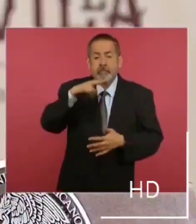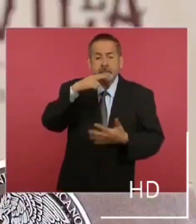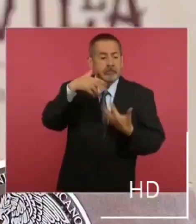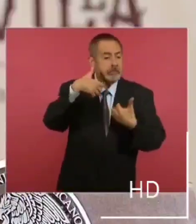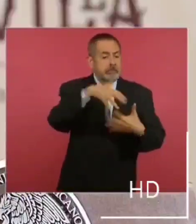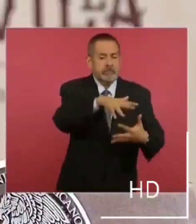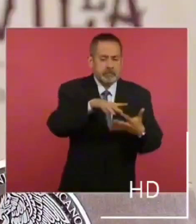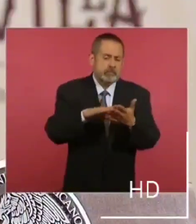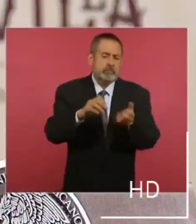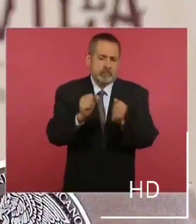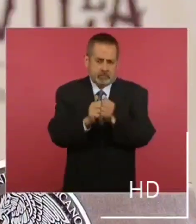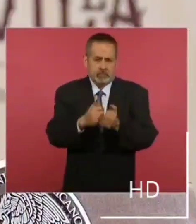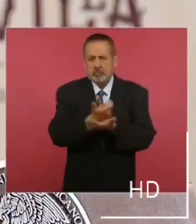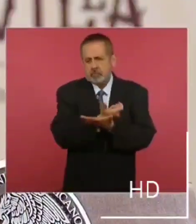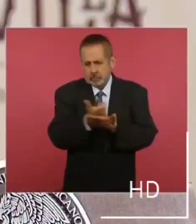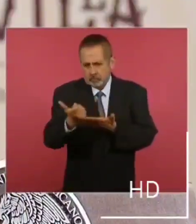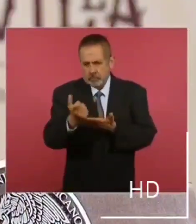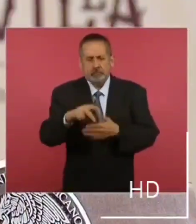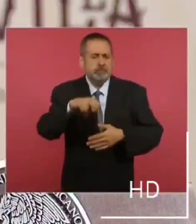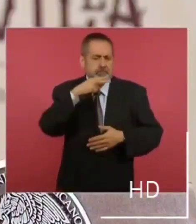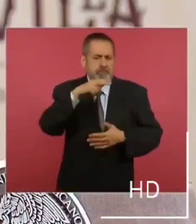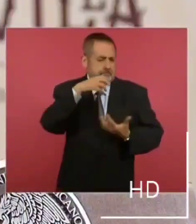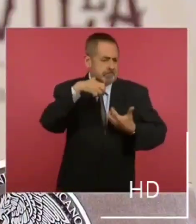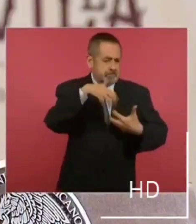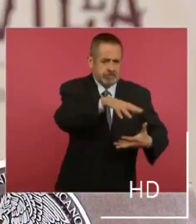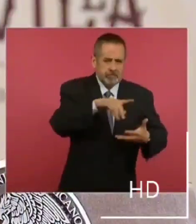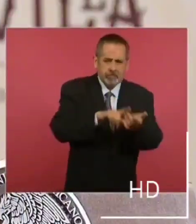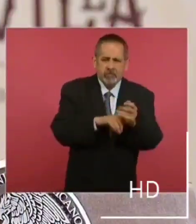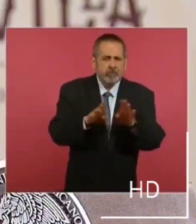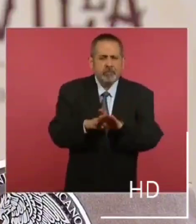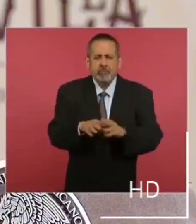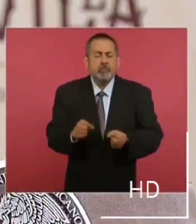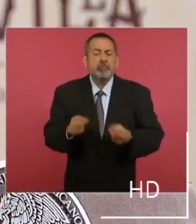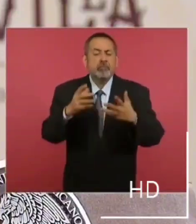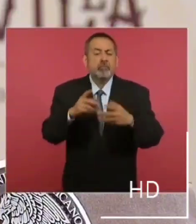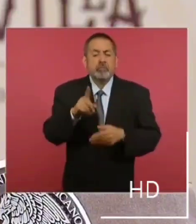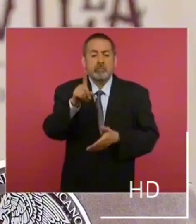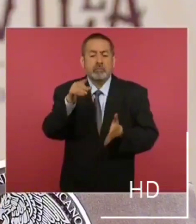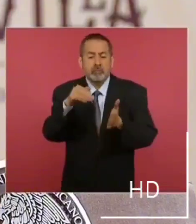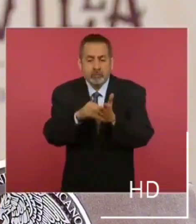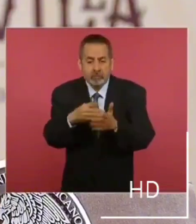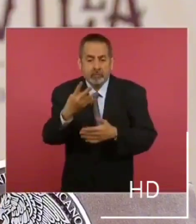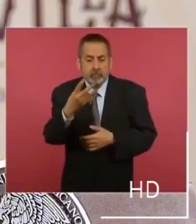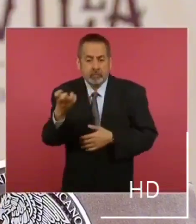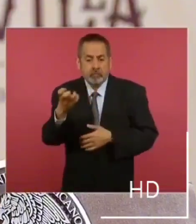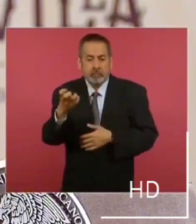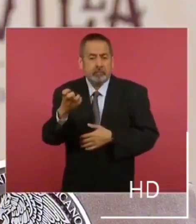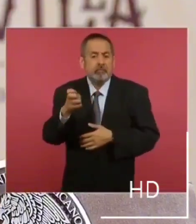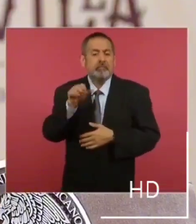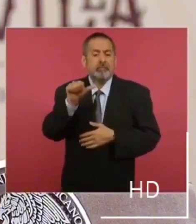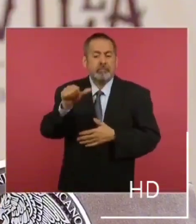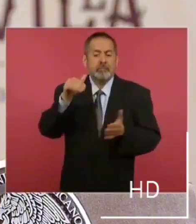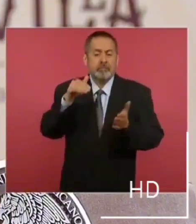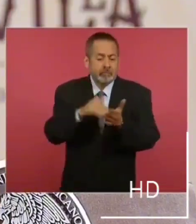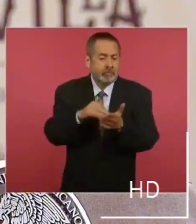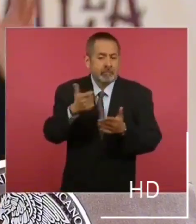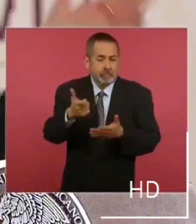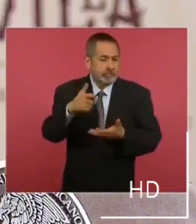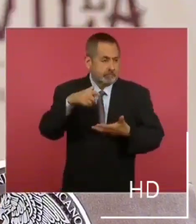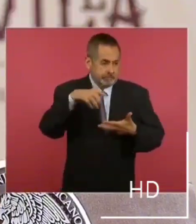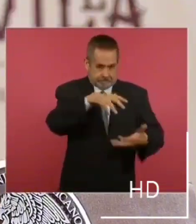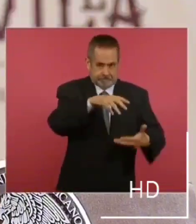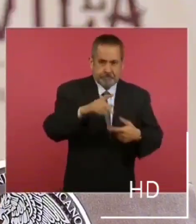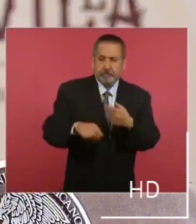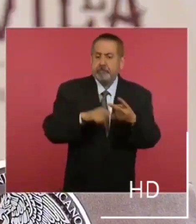base, o sea, nada más para que vean, sueldo base con 1,416 millones de pesos.